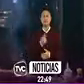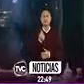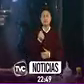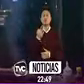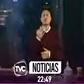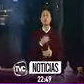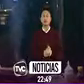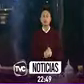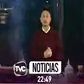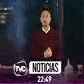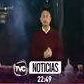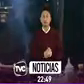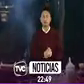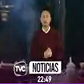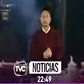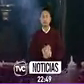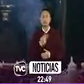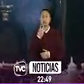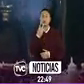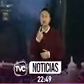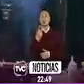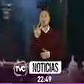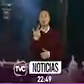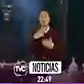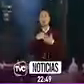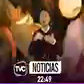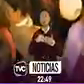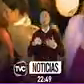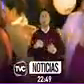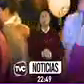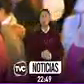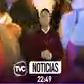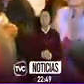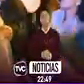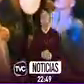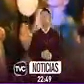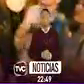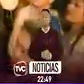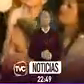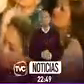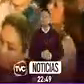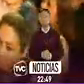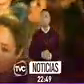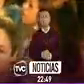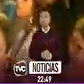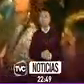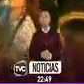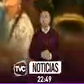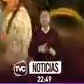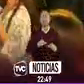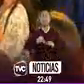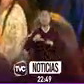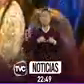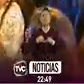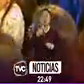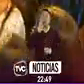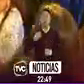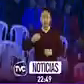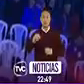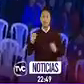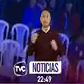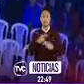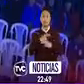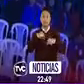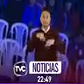botellitas? Tenemos de a dos y de a tres dólares. Desde la Administración Especial Turística La Mariscal,